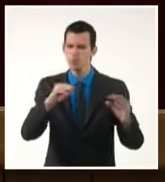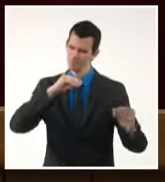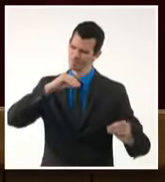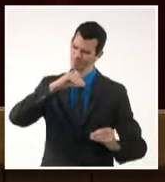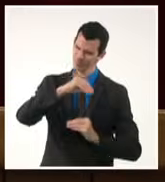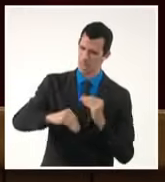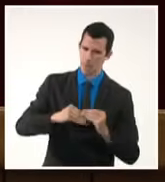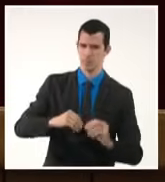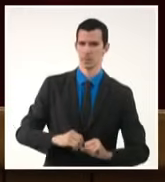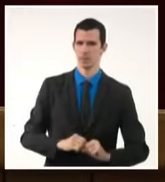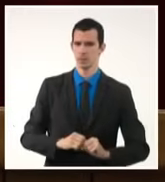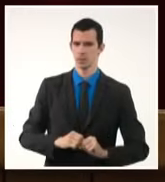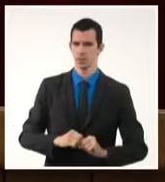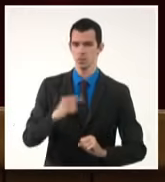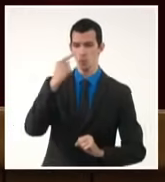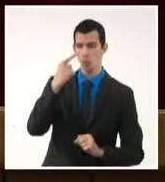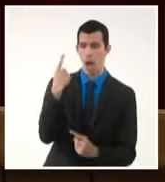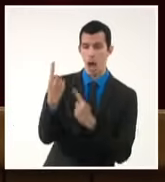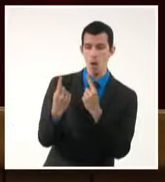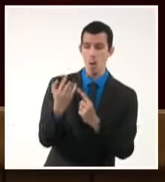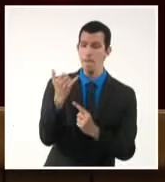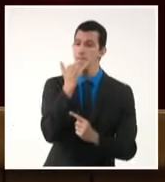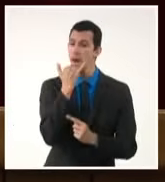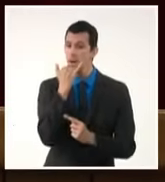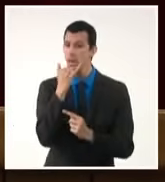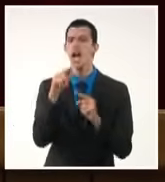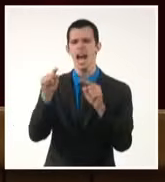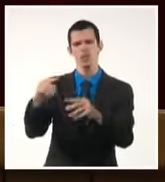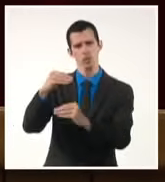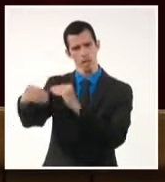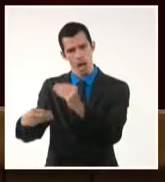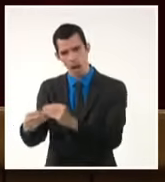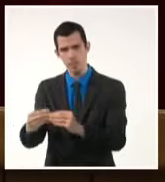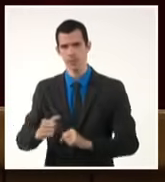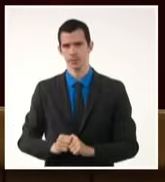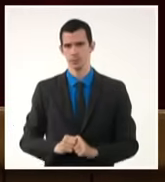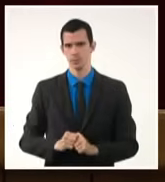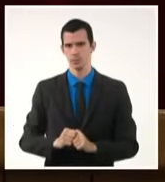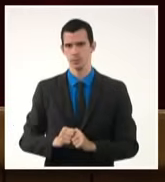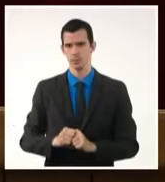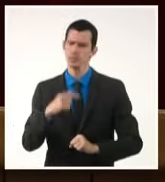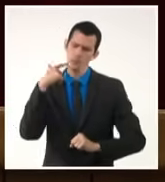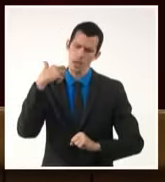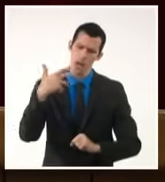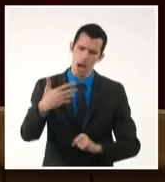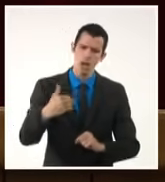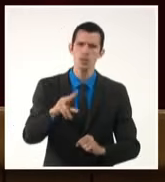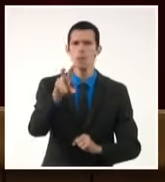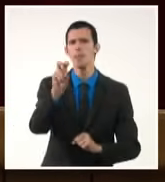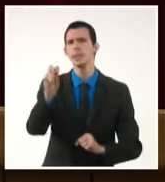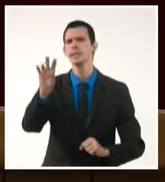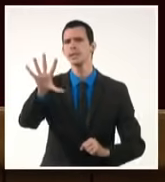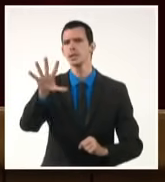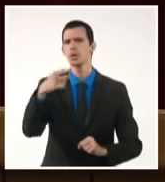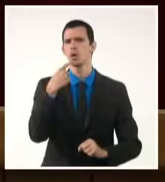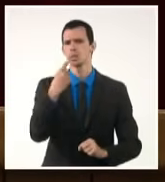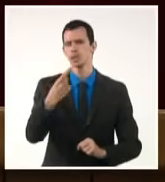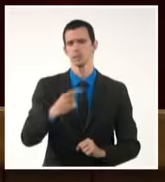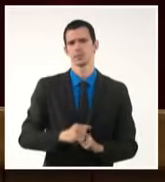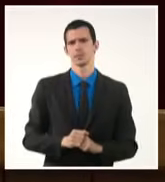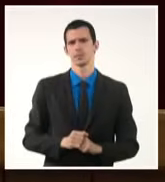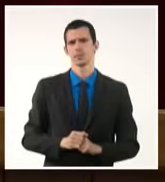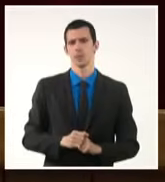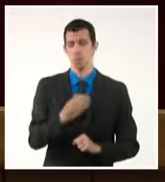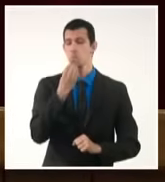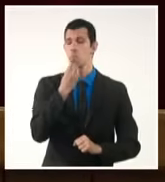años después, en el 2005, desde la Universidad de La Habana, advertía que la revolución la podíamos destruir nosotros